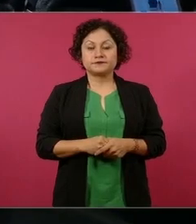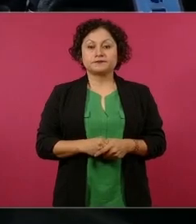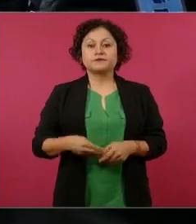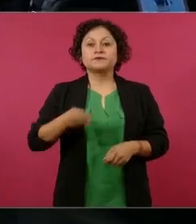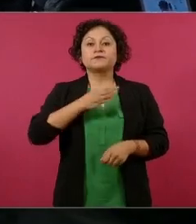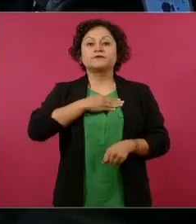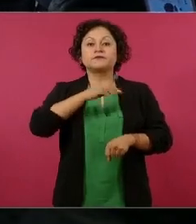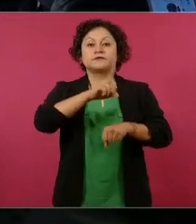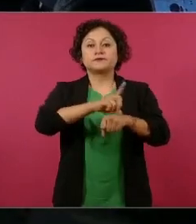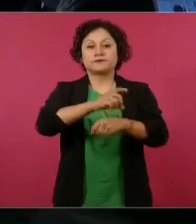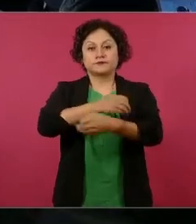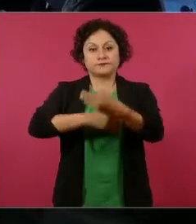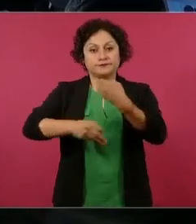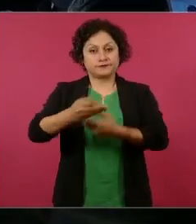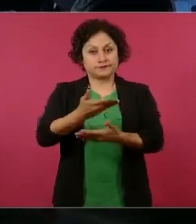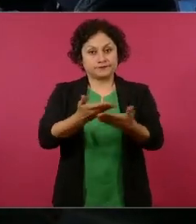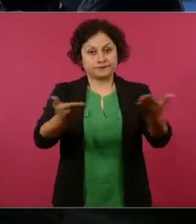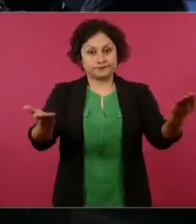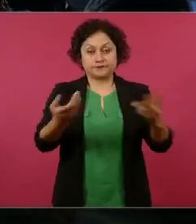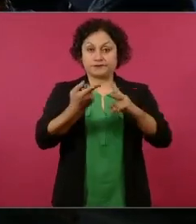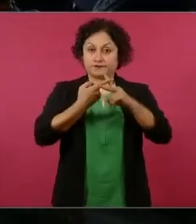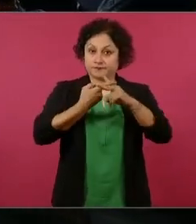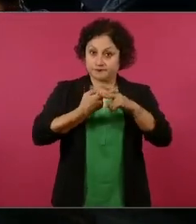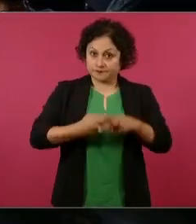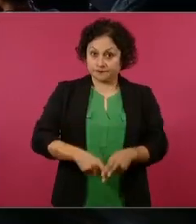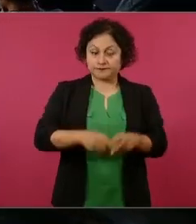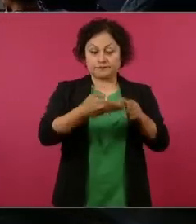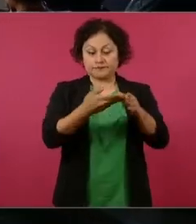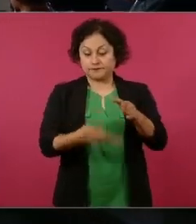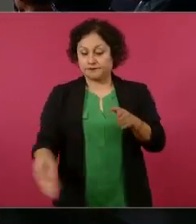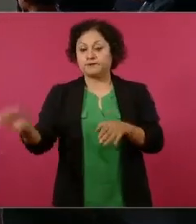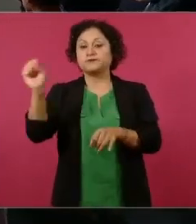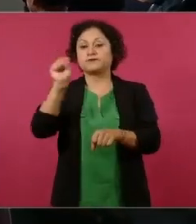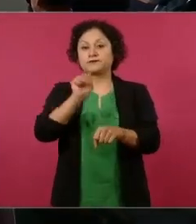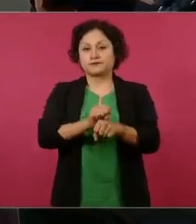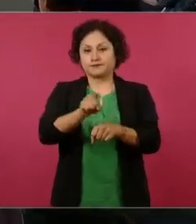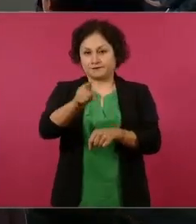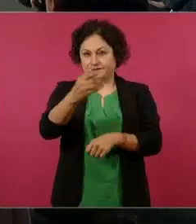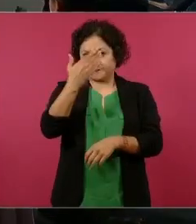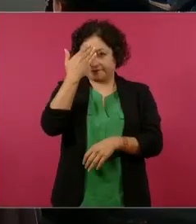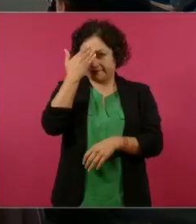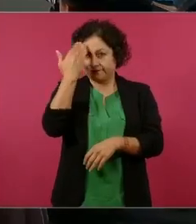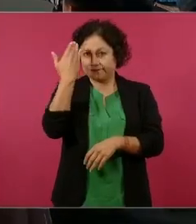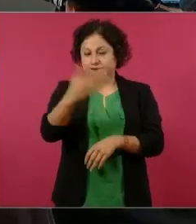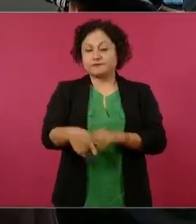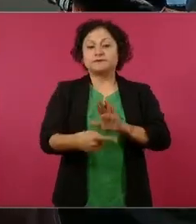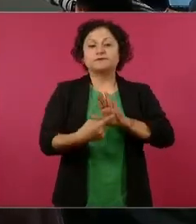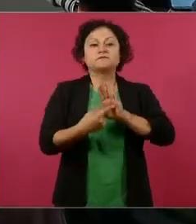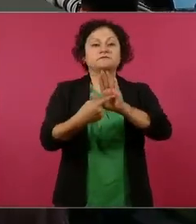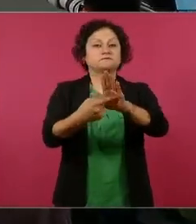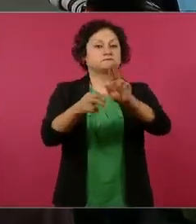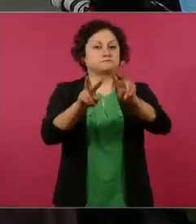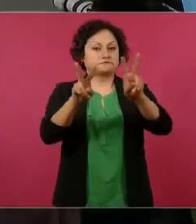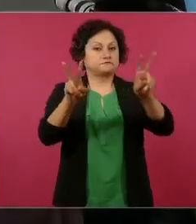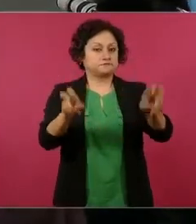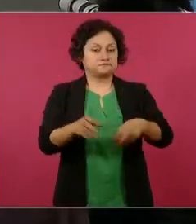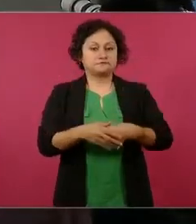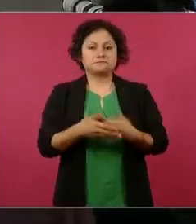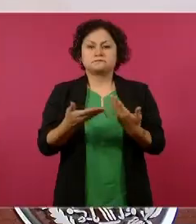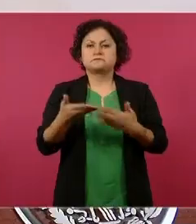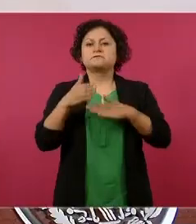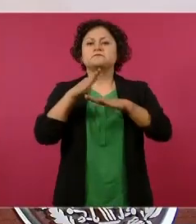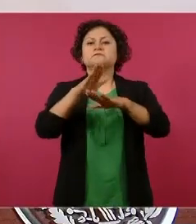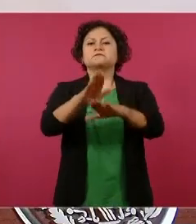Muy buenos días a todas y todos. Empezamos en esta semana, como es costumbre, con el quiénes tienen los precios, en este caso de los